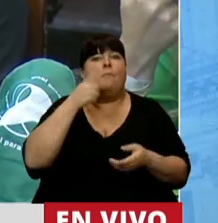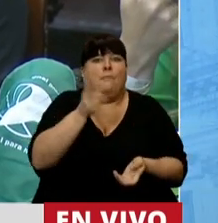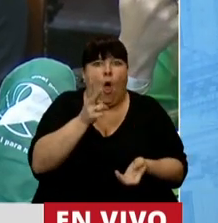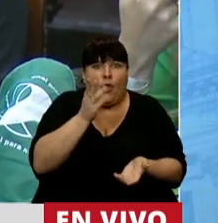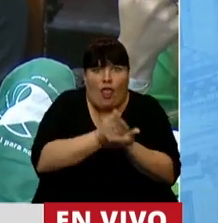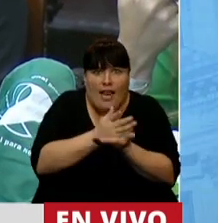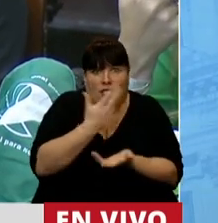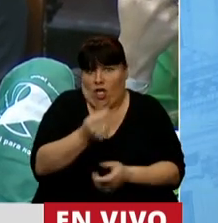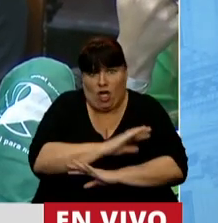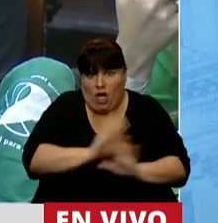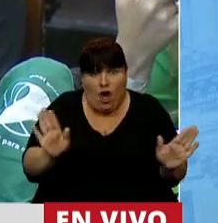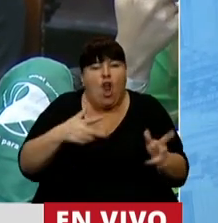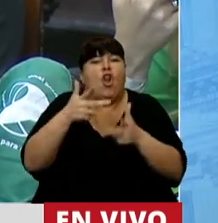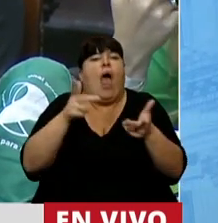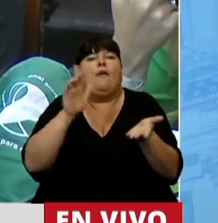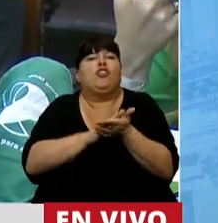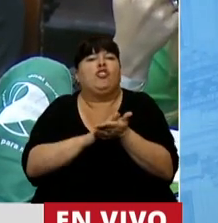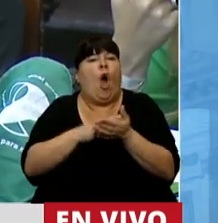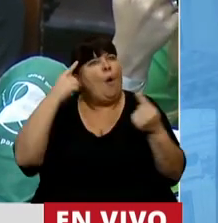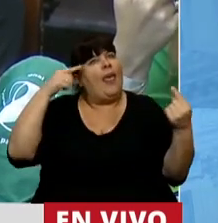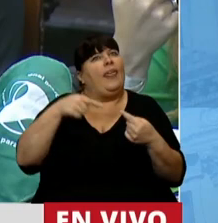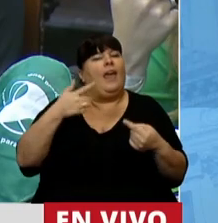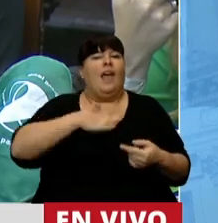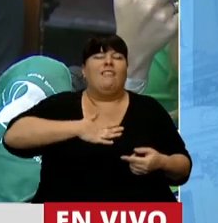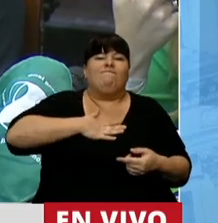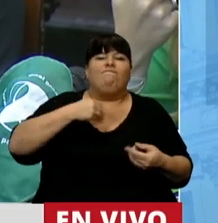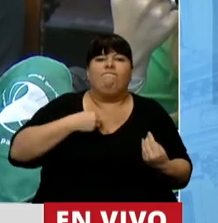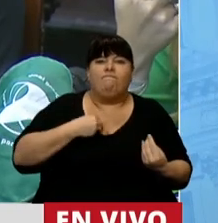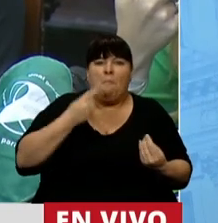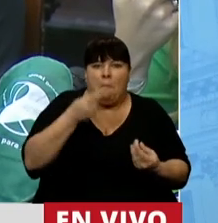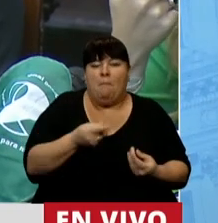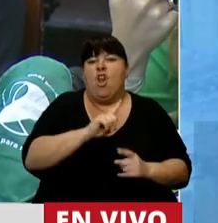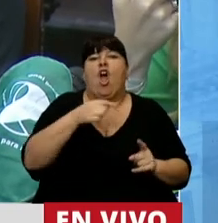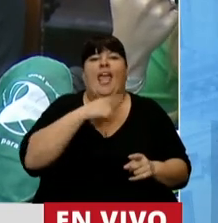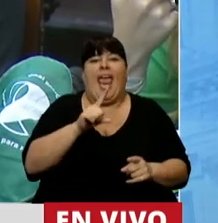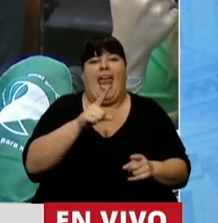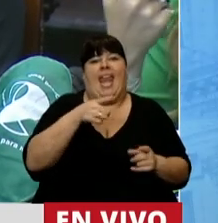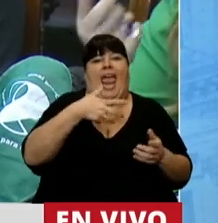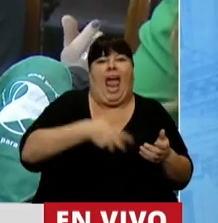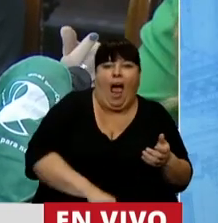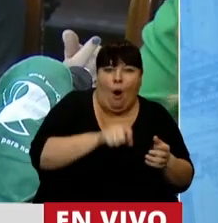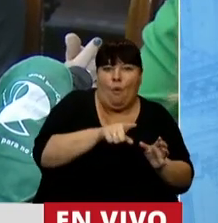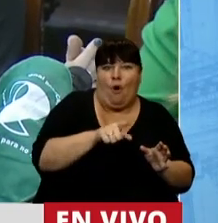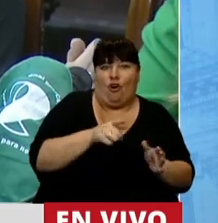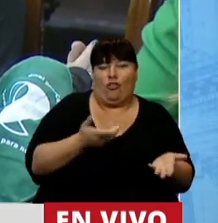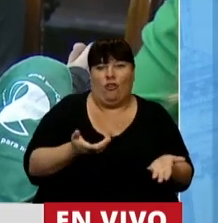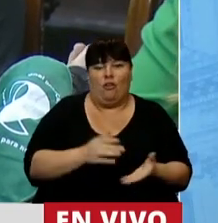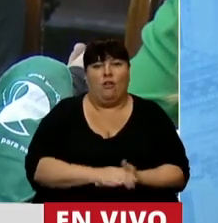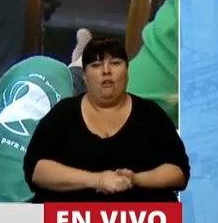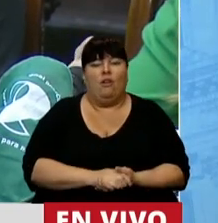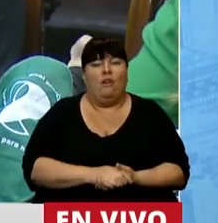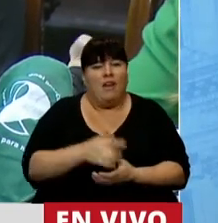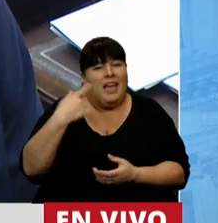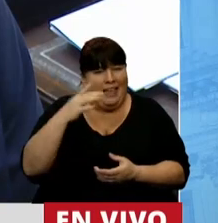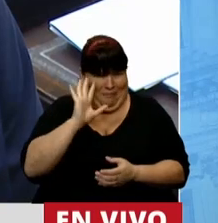impedirle el derecho. Ya no estamos hablando de la objeción de conciencia para no practicar una interrupción voluntaria del embarazo, que